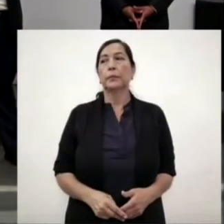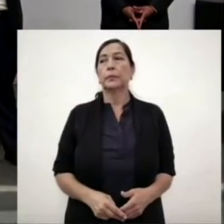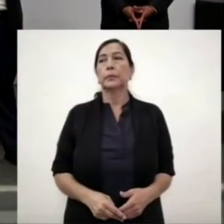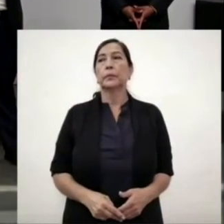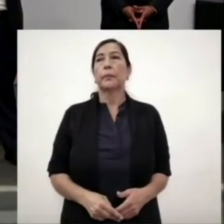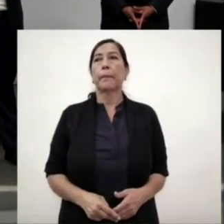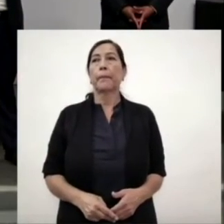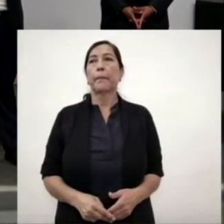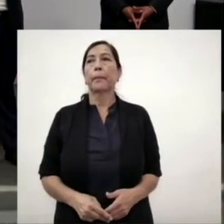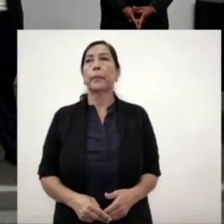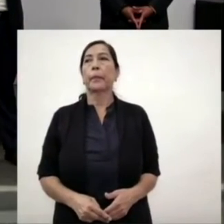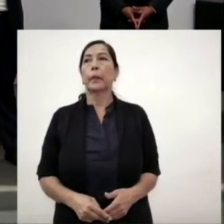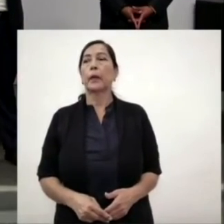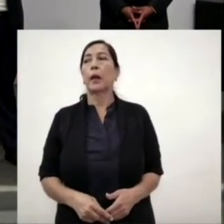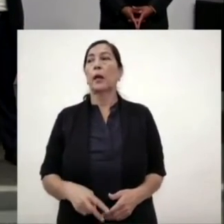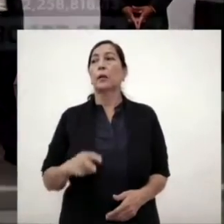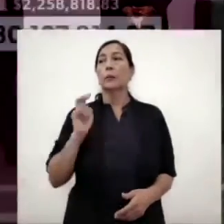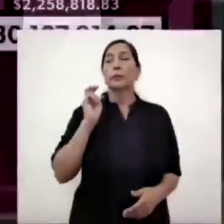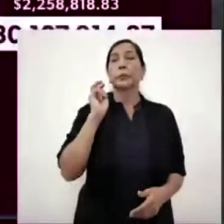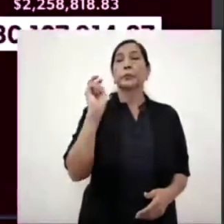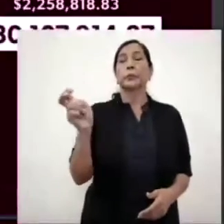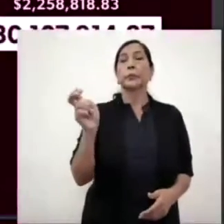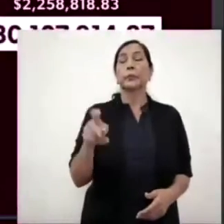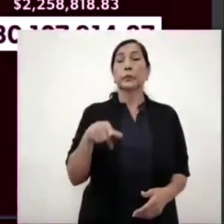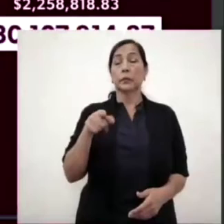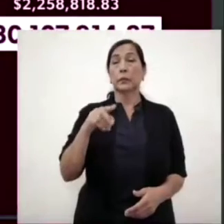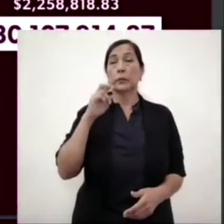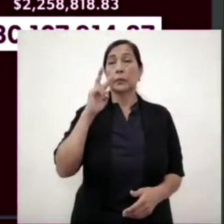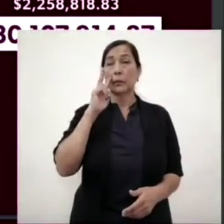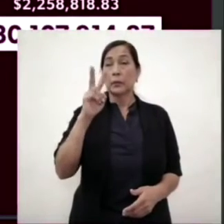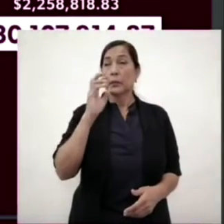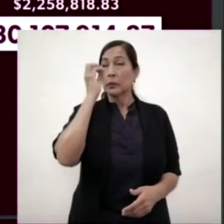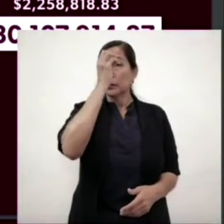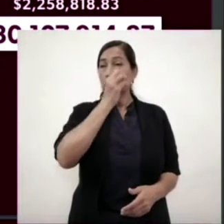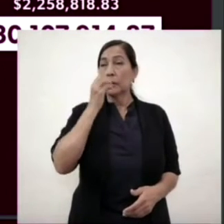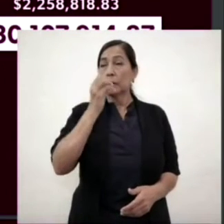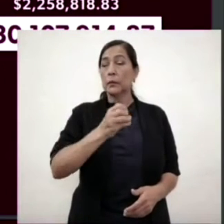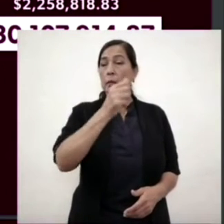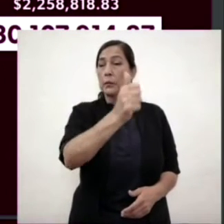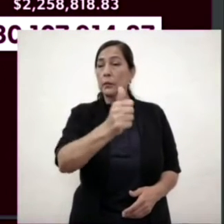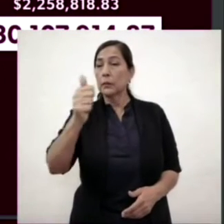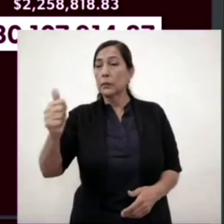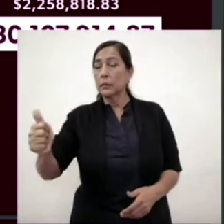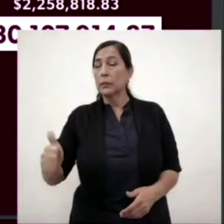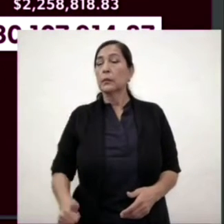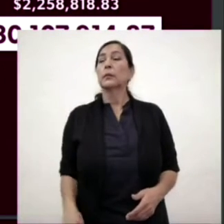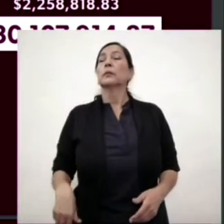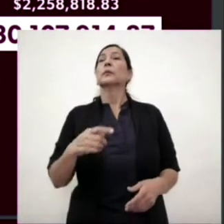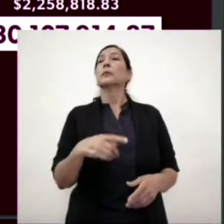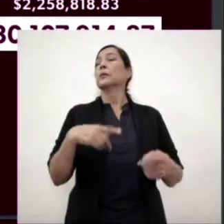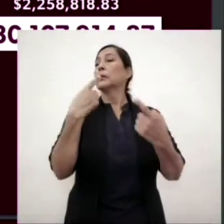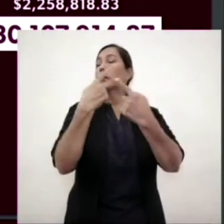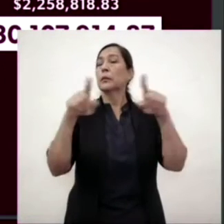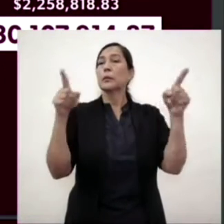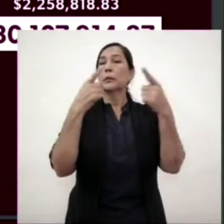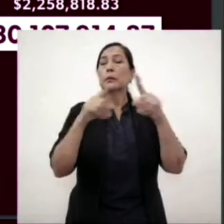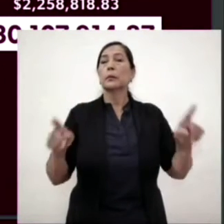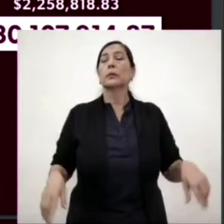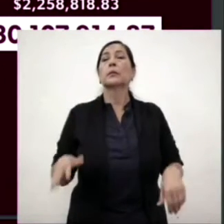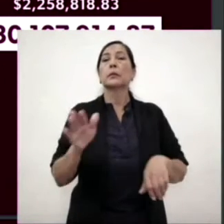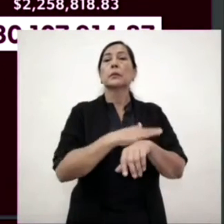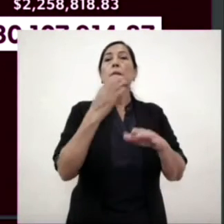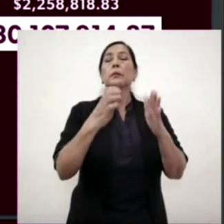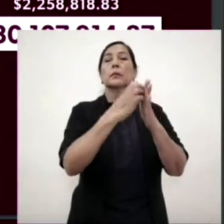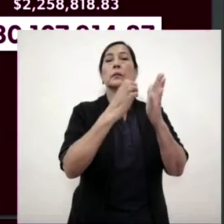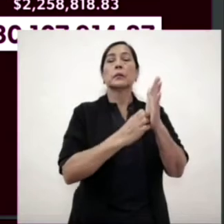Aquí. Esta. Si ustedes observan, cada una es un proceso distinto. Por ejemplo, la